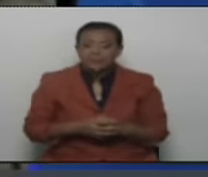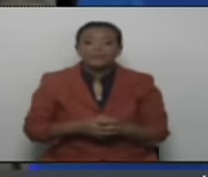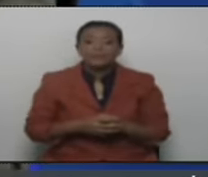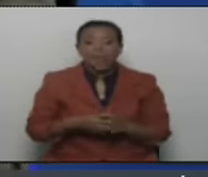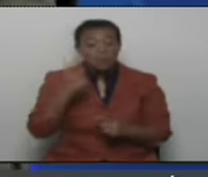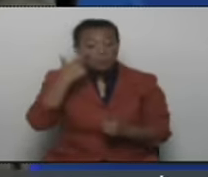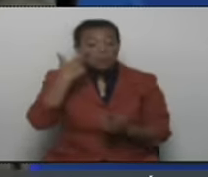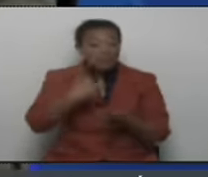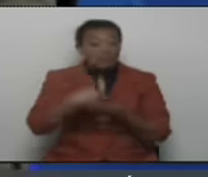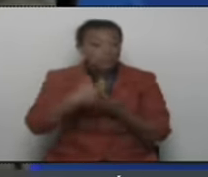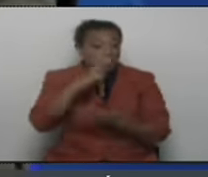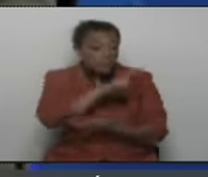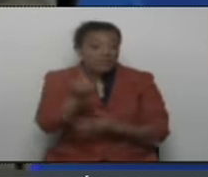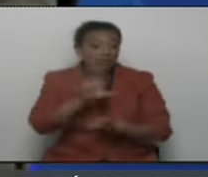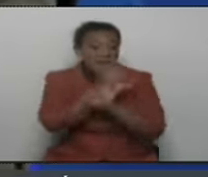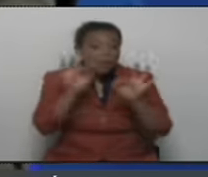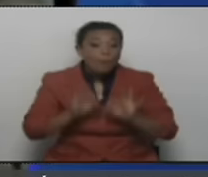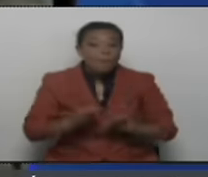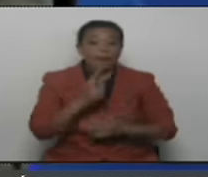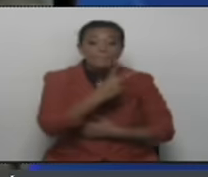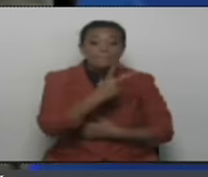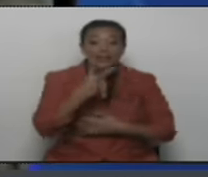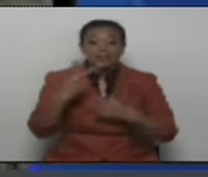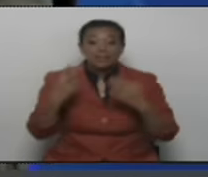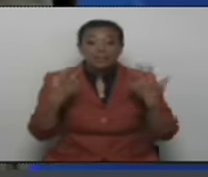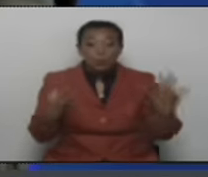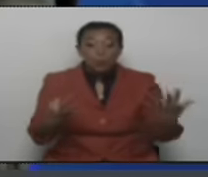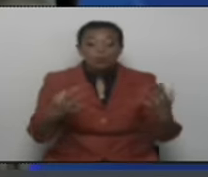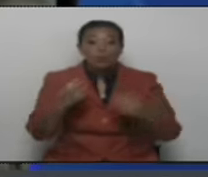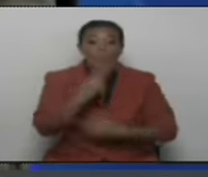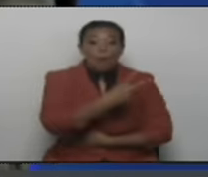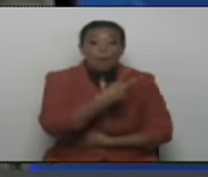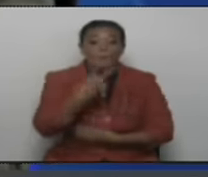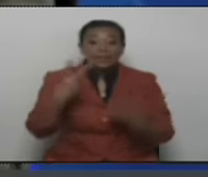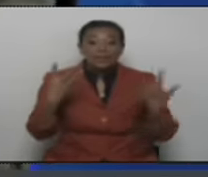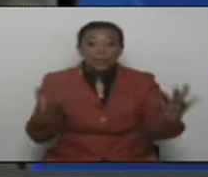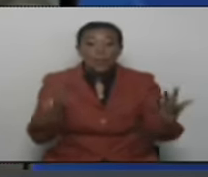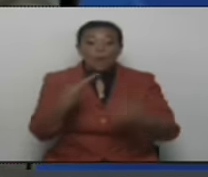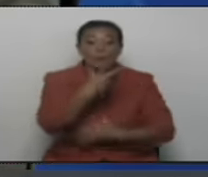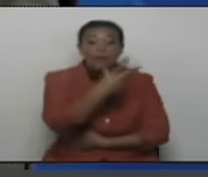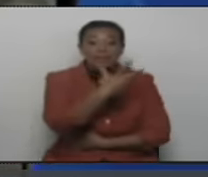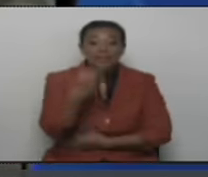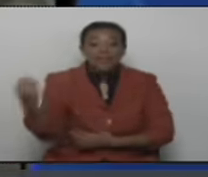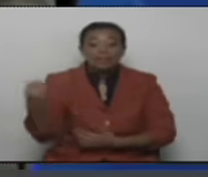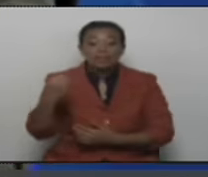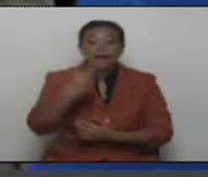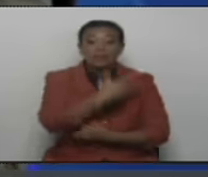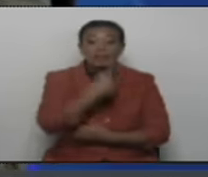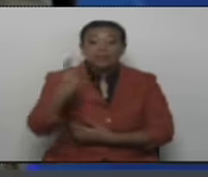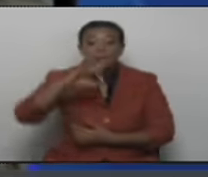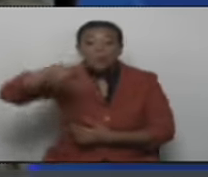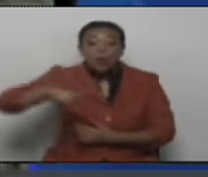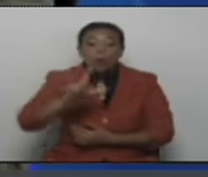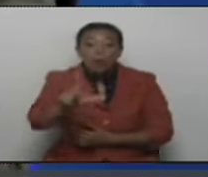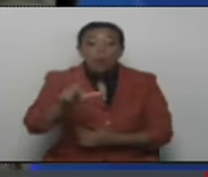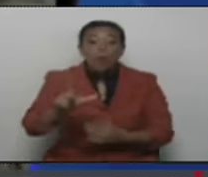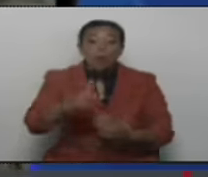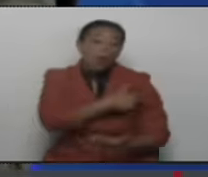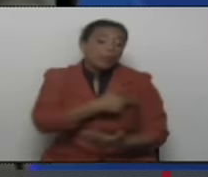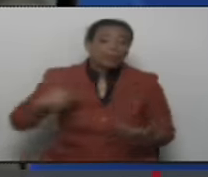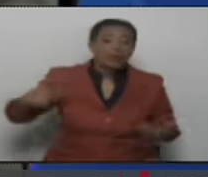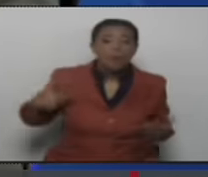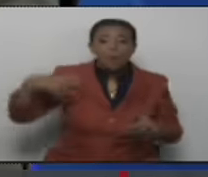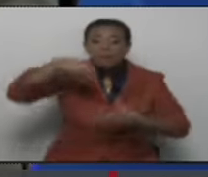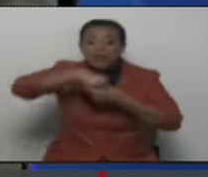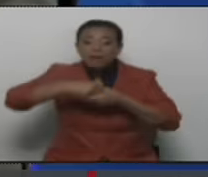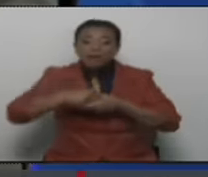visto 28, 29, 30 de julio, violencia con delincuentes, que ellos ahora